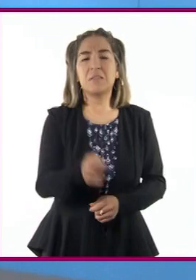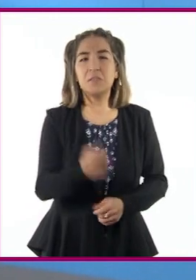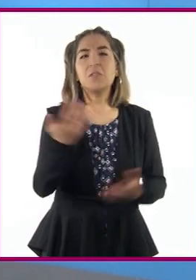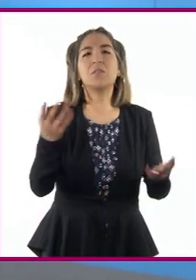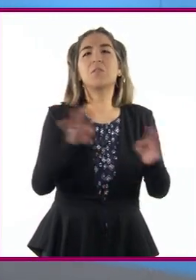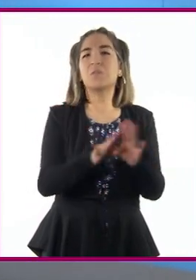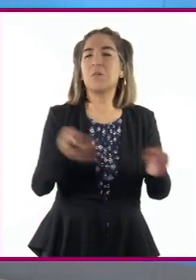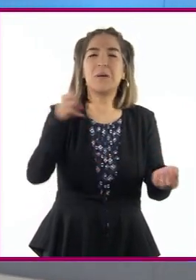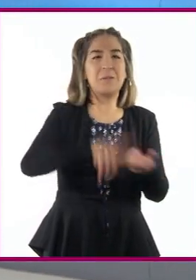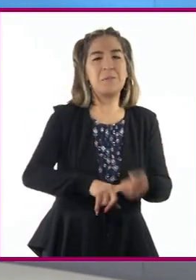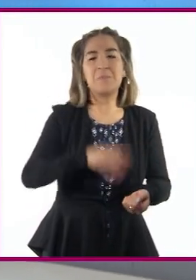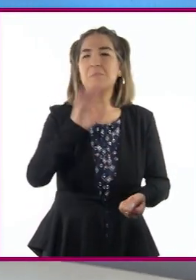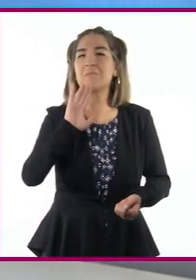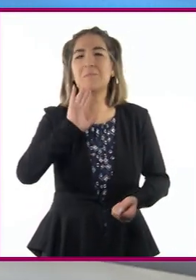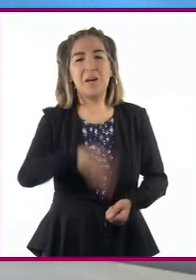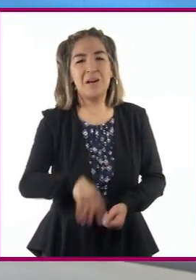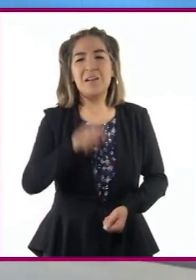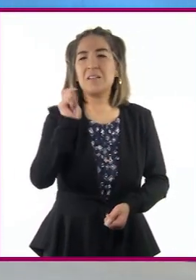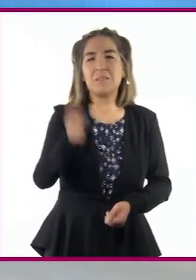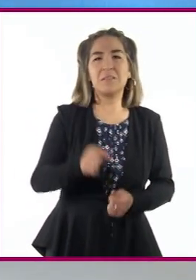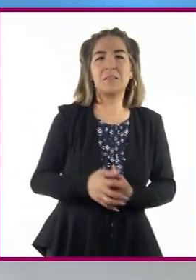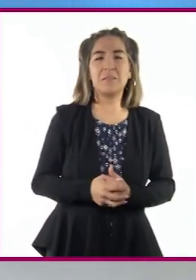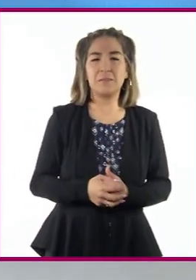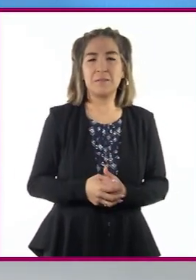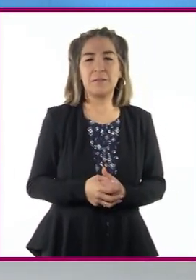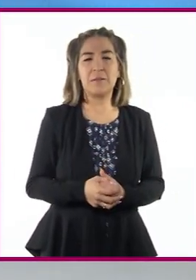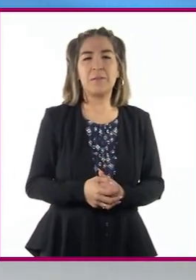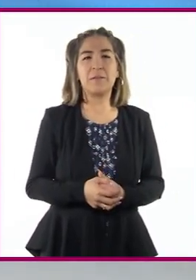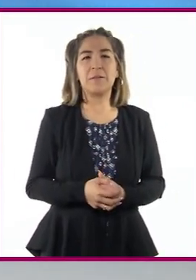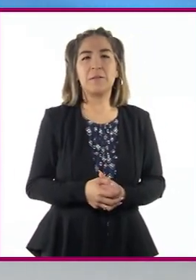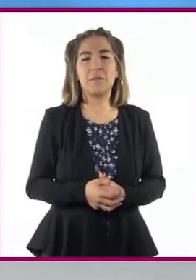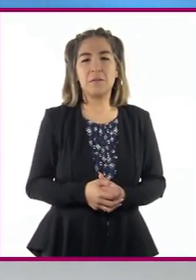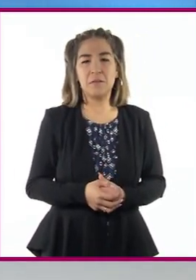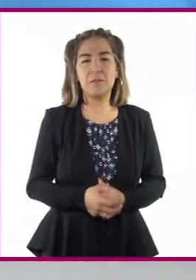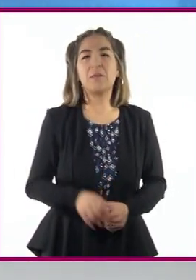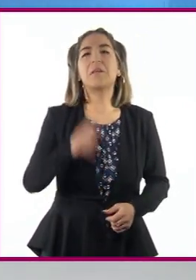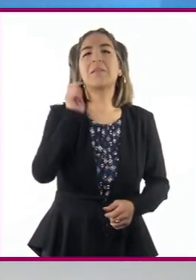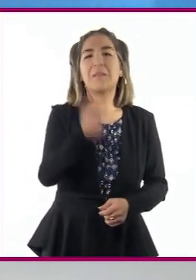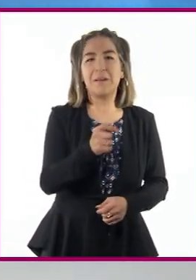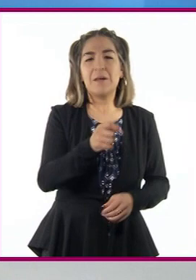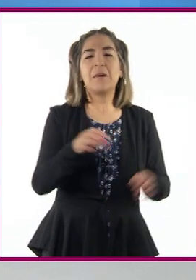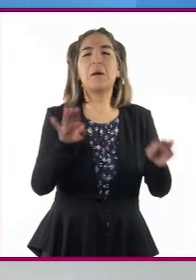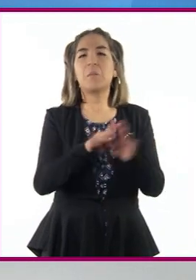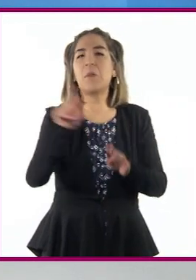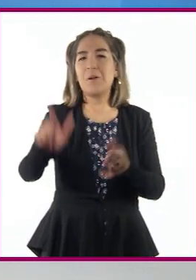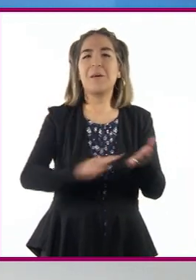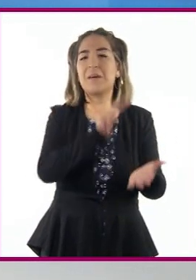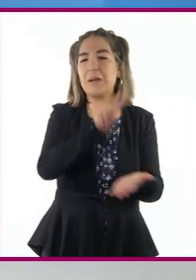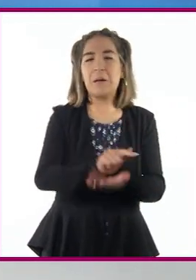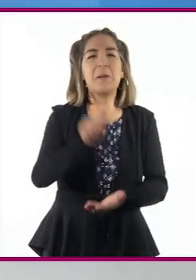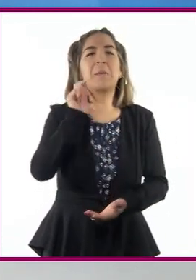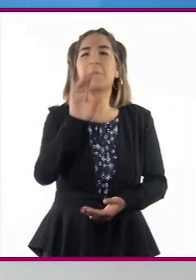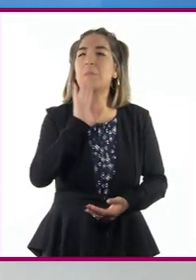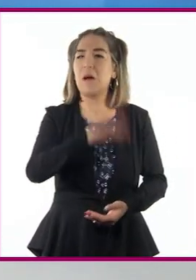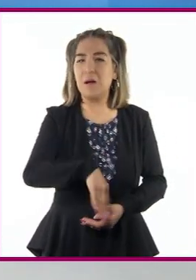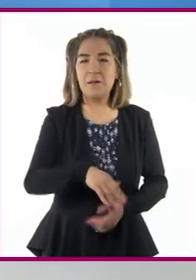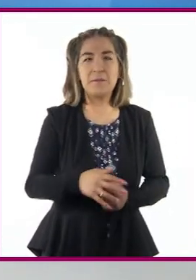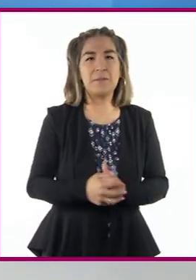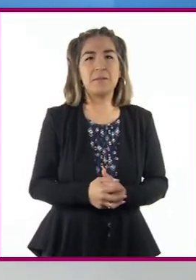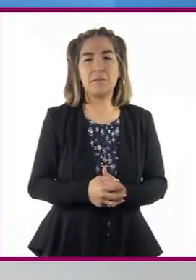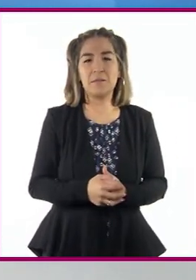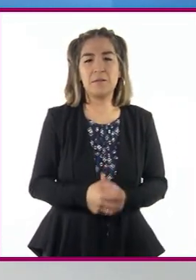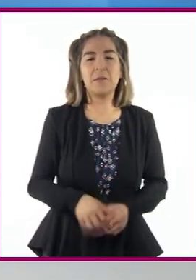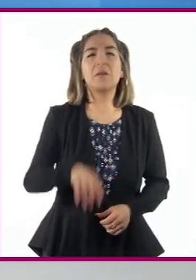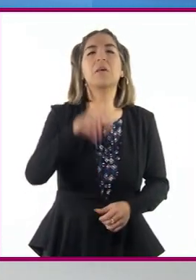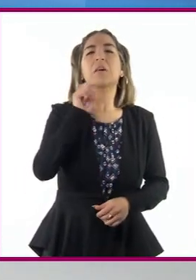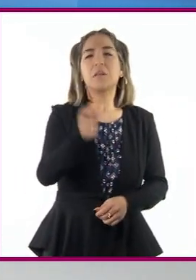algo indebido, mismo que puede ser investigado. Y si se encuentra que es ilegal, entonces tener